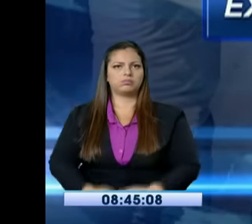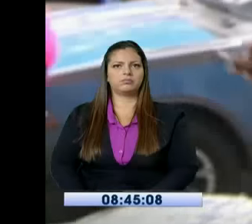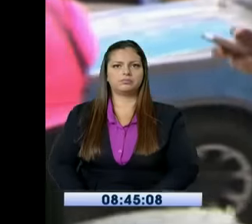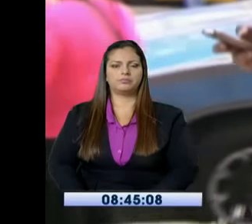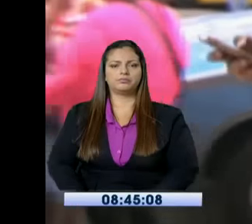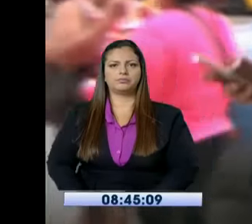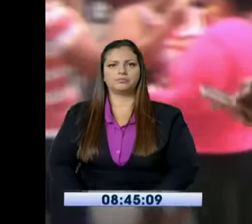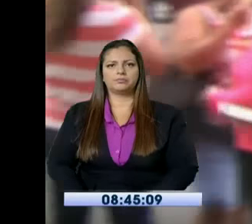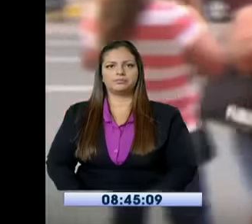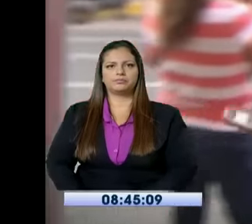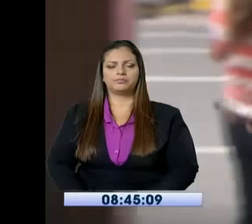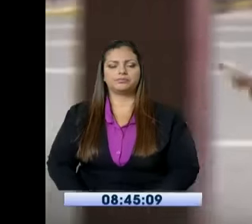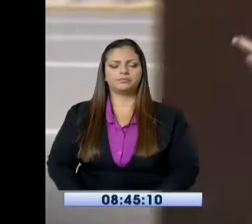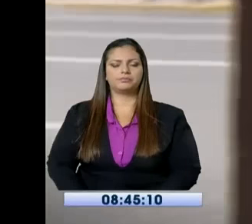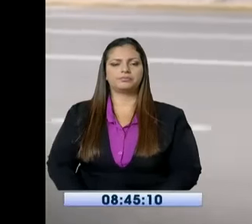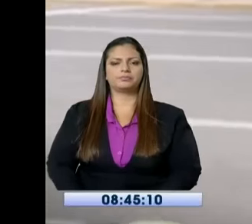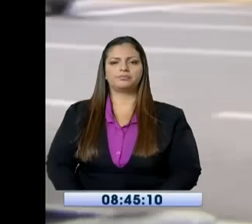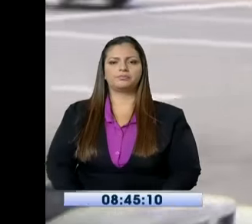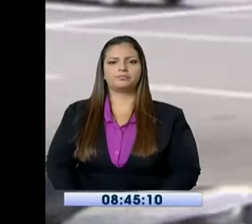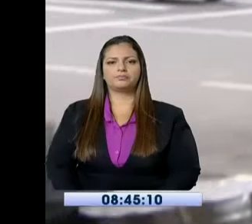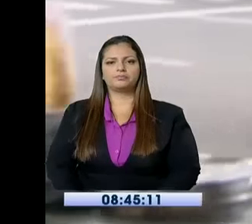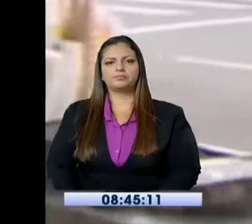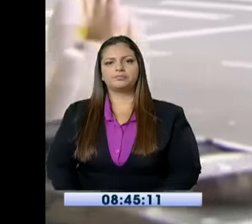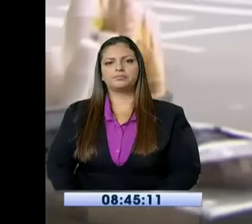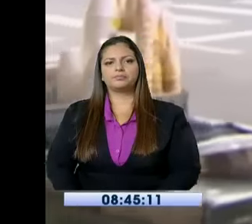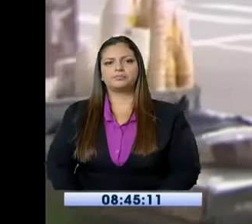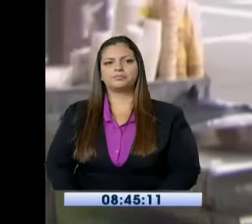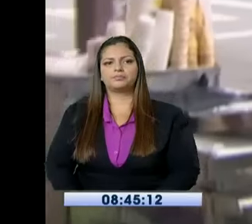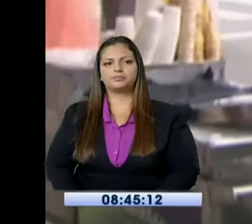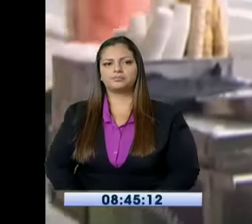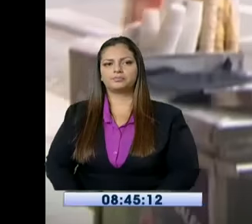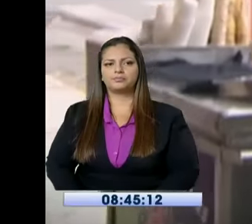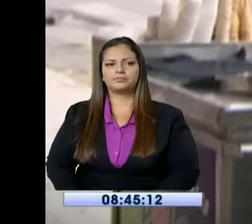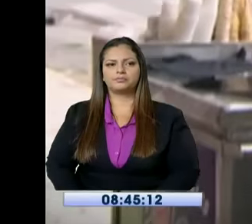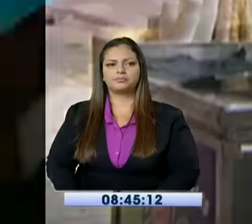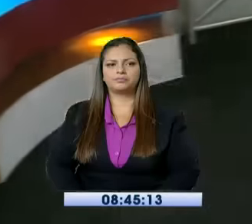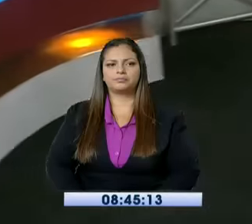2011. Informó Lorena Baque.